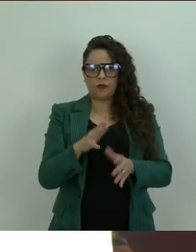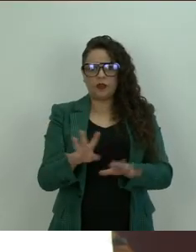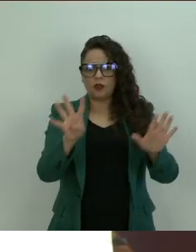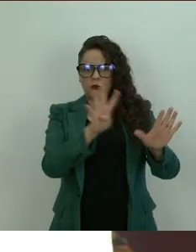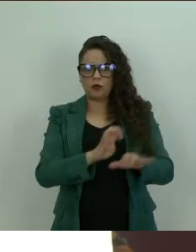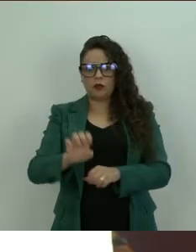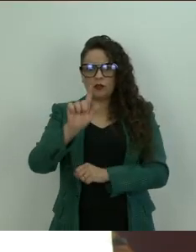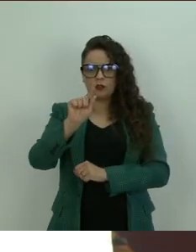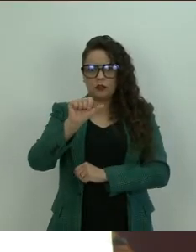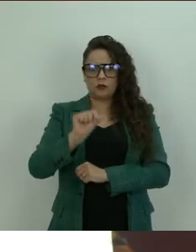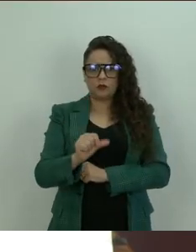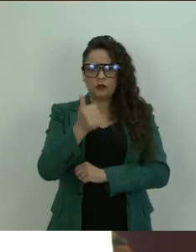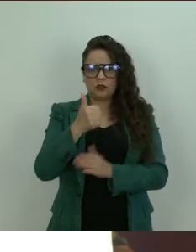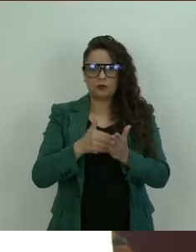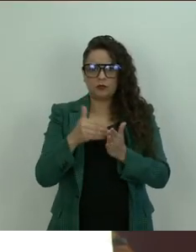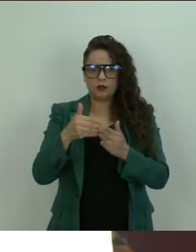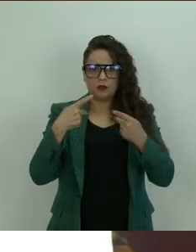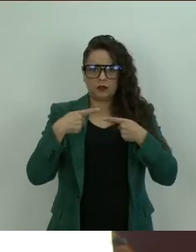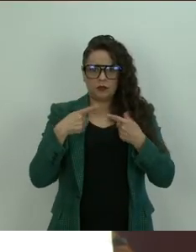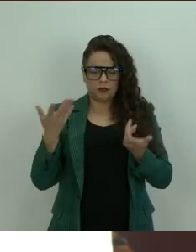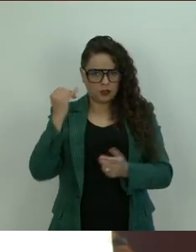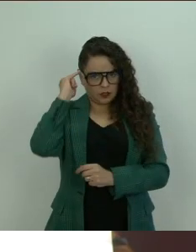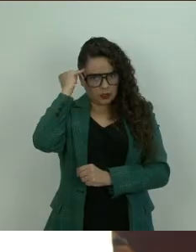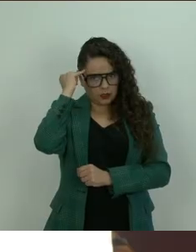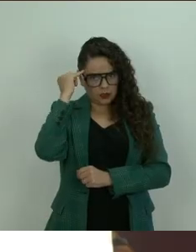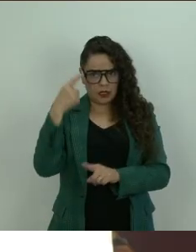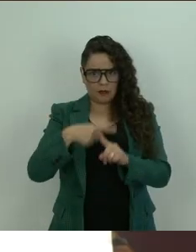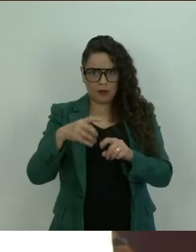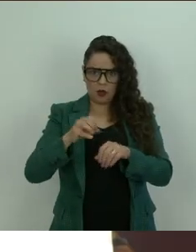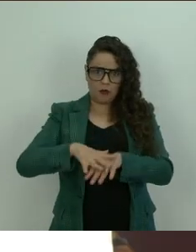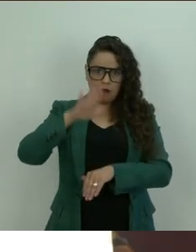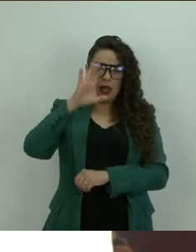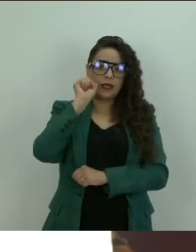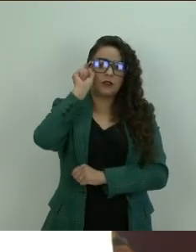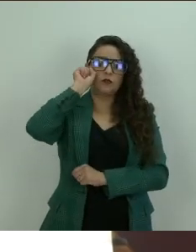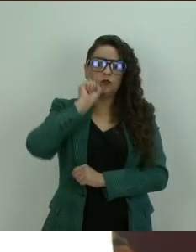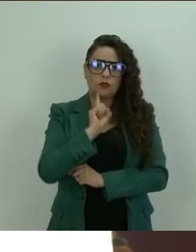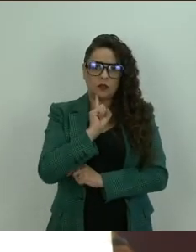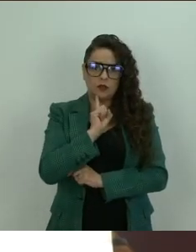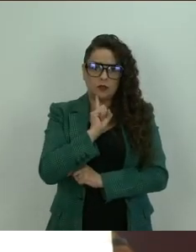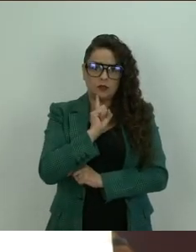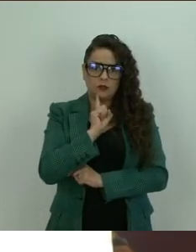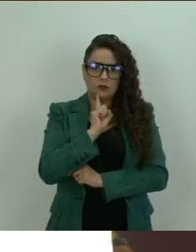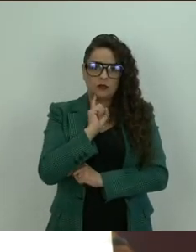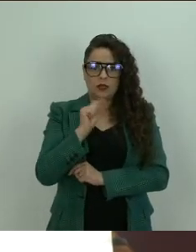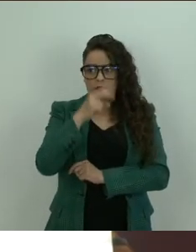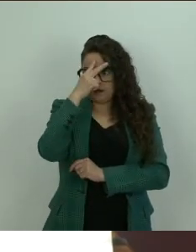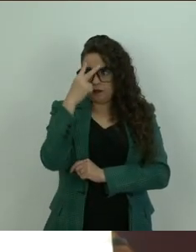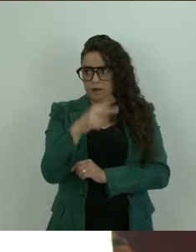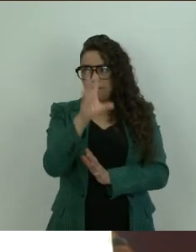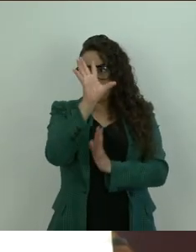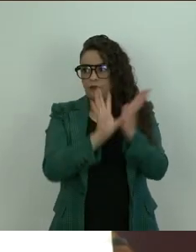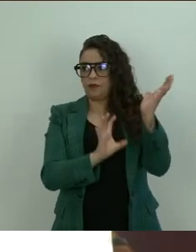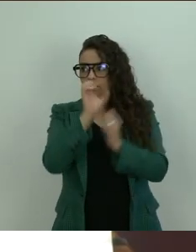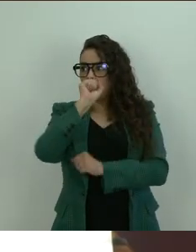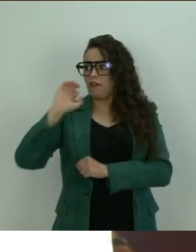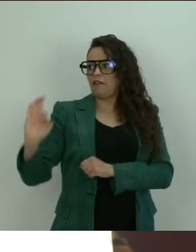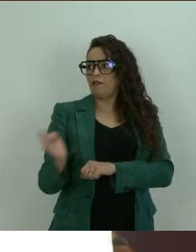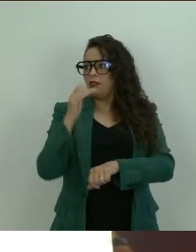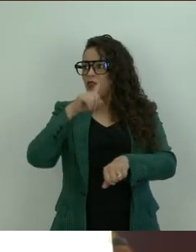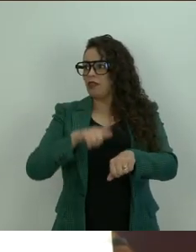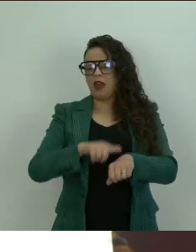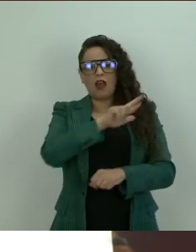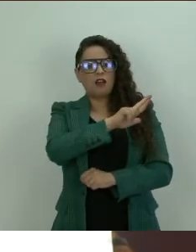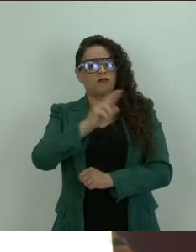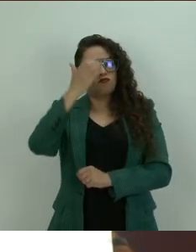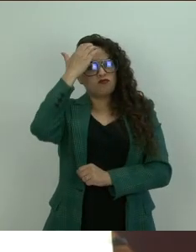de indígenas en el mundo, de los cuales más de la mitad son mujeres. En el caso de México, la Constitución Federal reconoce que nuestra nación tiene una